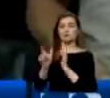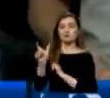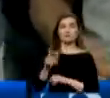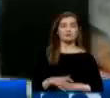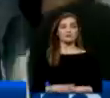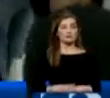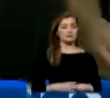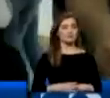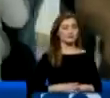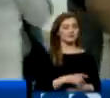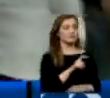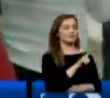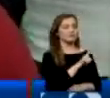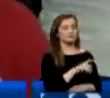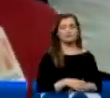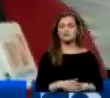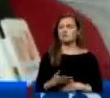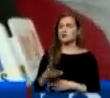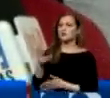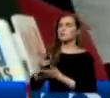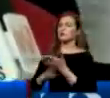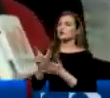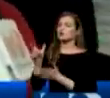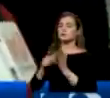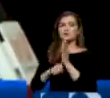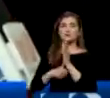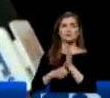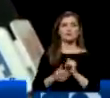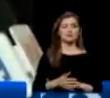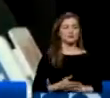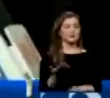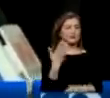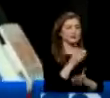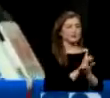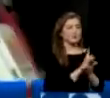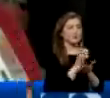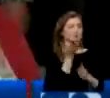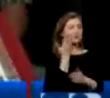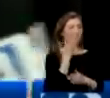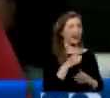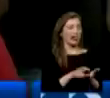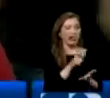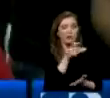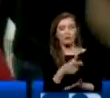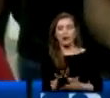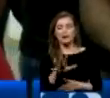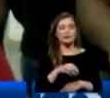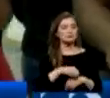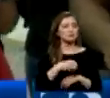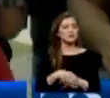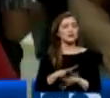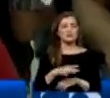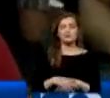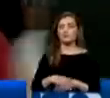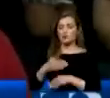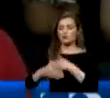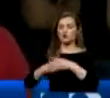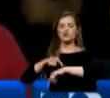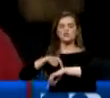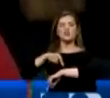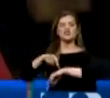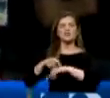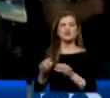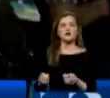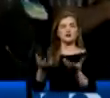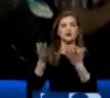necesario. ¿Qué pasó con su cédula? Se me extravió hace la semana pasada mismo. ¿El proceso cuánto le han dicho que dura más o menos?